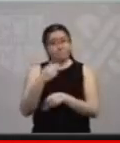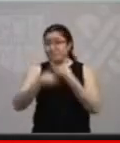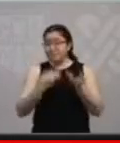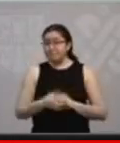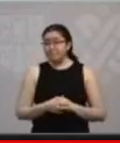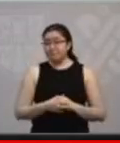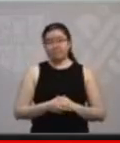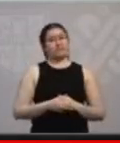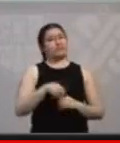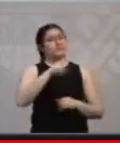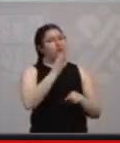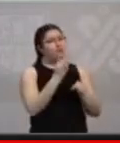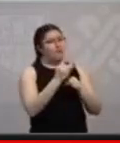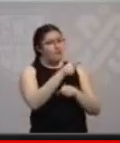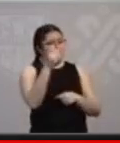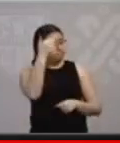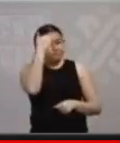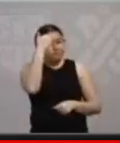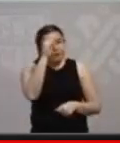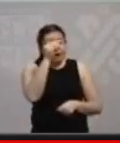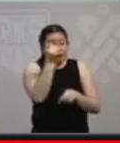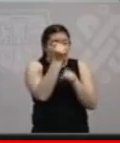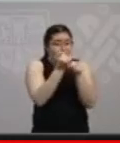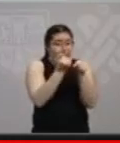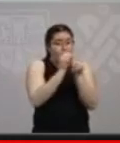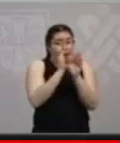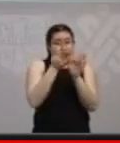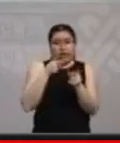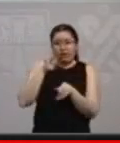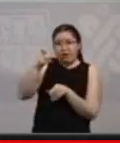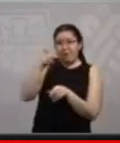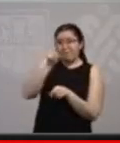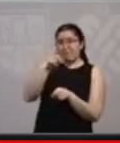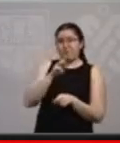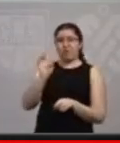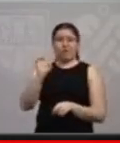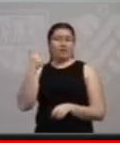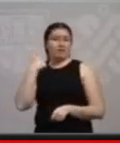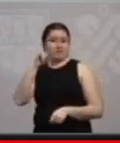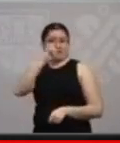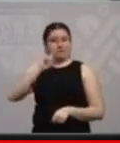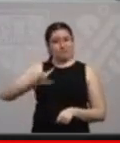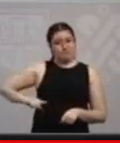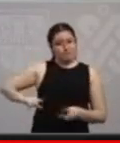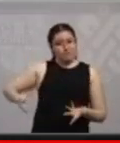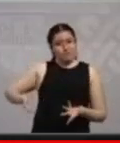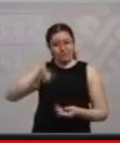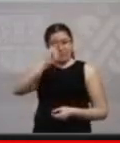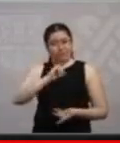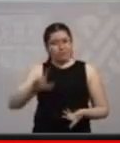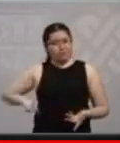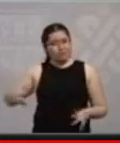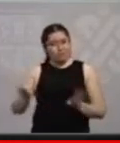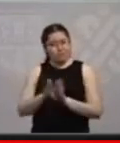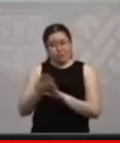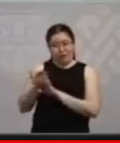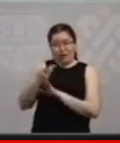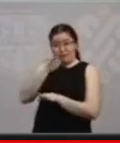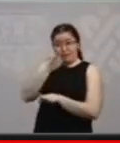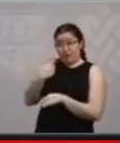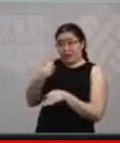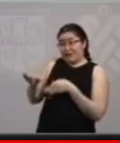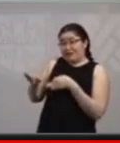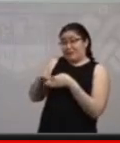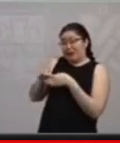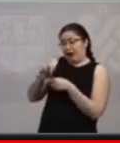Pero entonces, hasta el momento, ¿no tiene usted conocimiento si estas investigaciones ya están llegando hasta el ex jefe de gobierno? Porque en los últimos, pues, se ha hablado de colaboradores